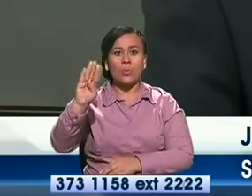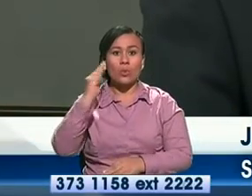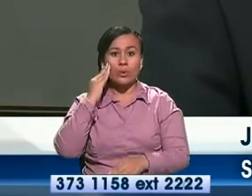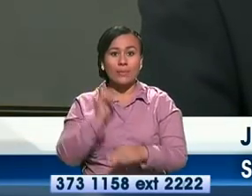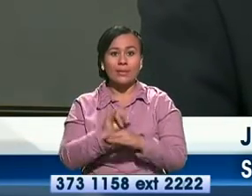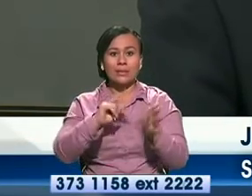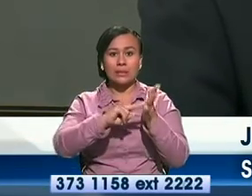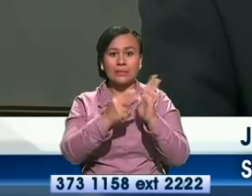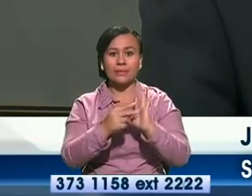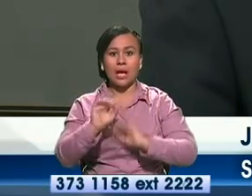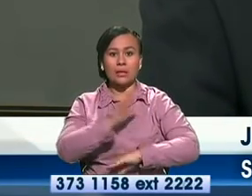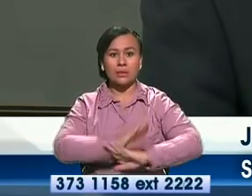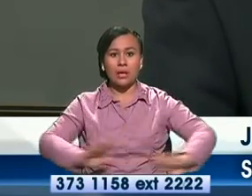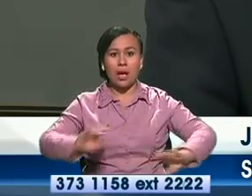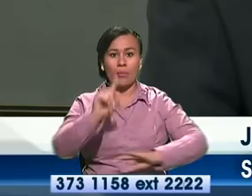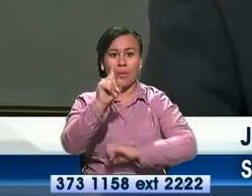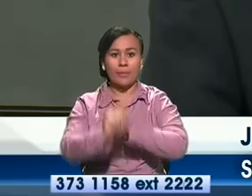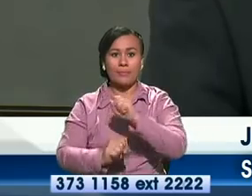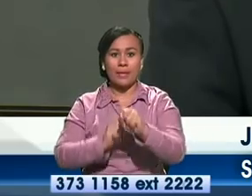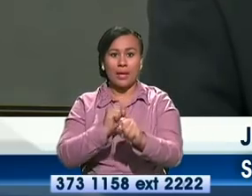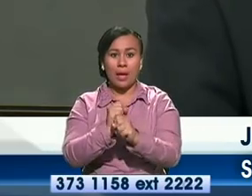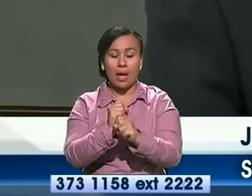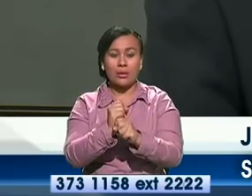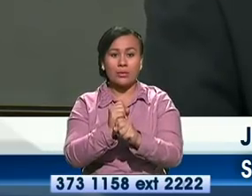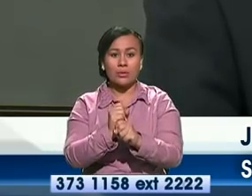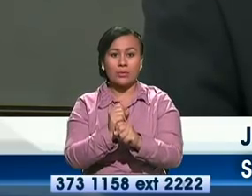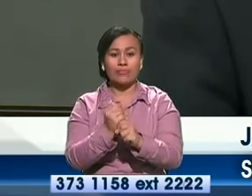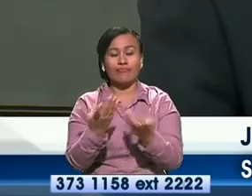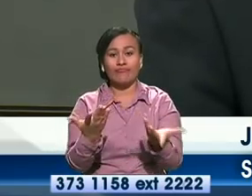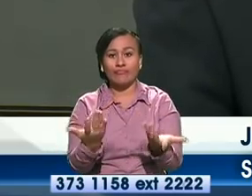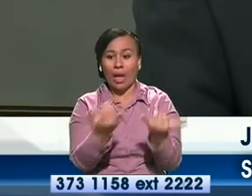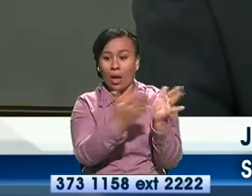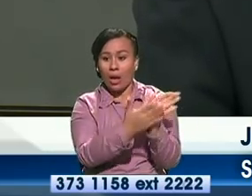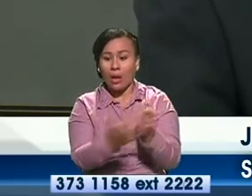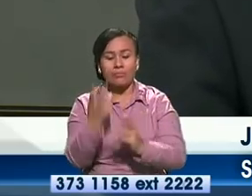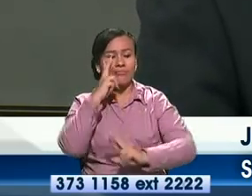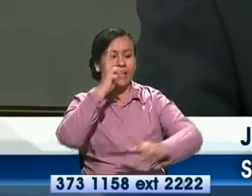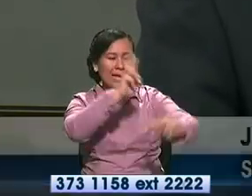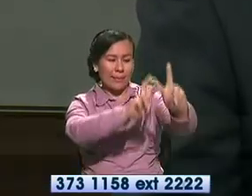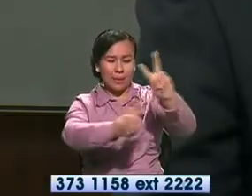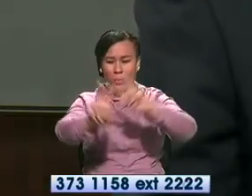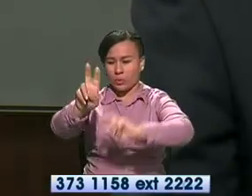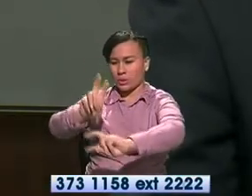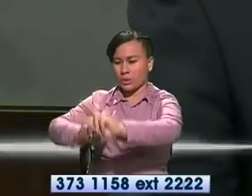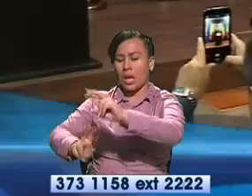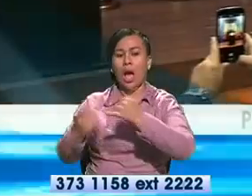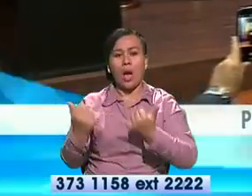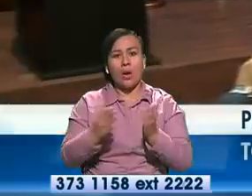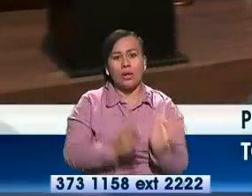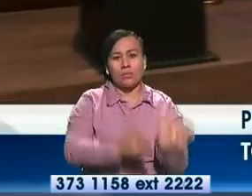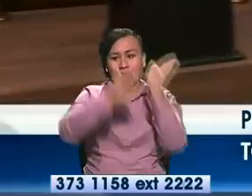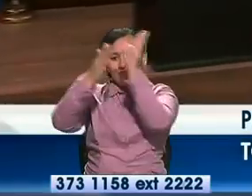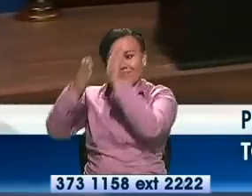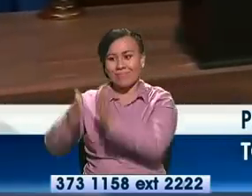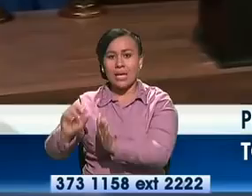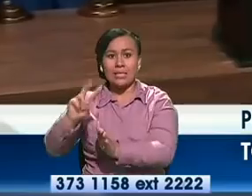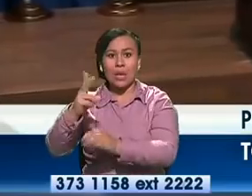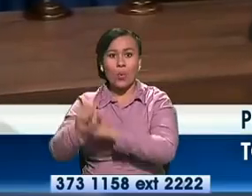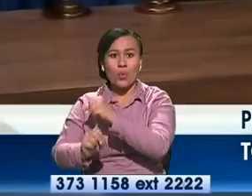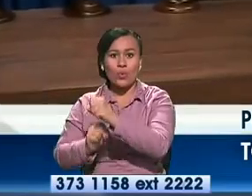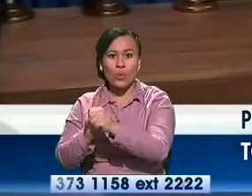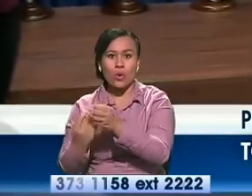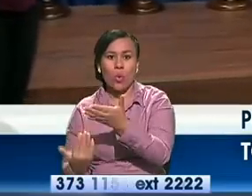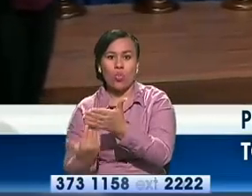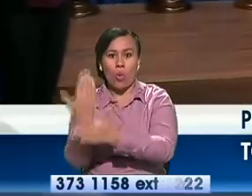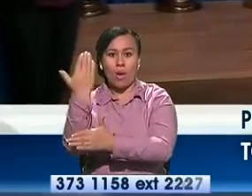gobierno y el presidente de la República quiere evaluar a los ministros y a partir de eso comenzar un nuevo año de gobierno. Una evaluación cuyos resultados